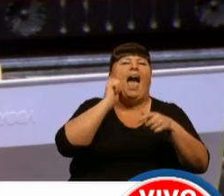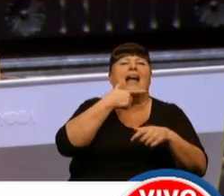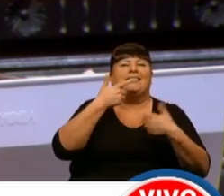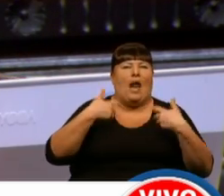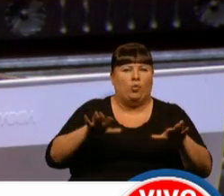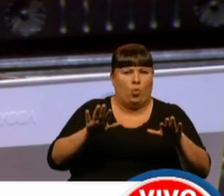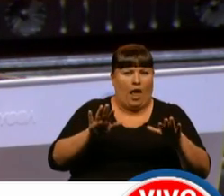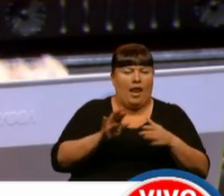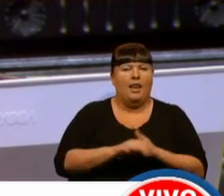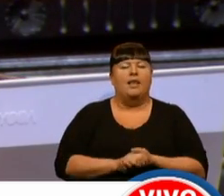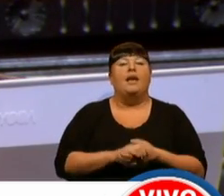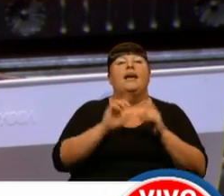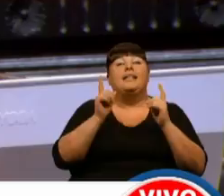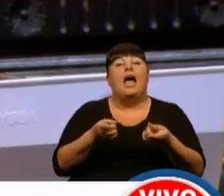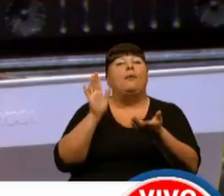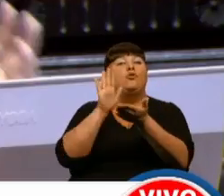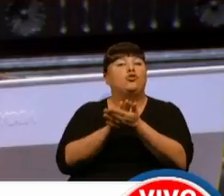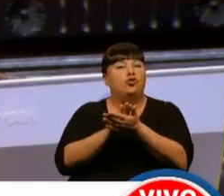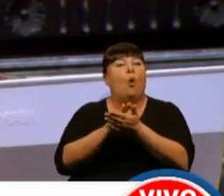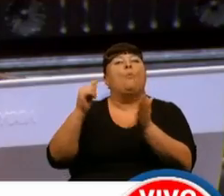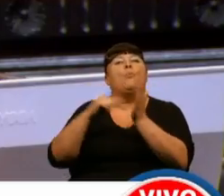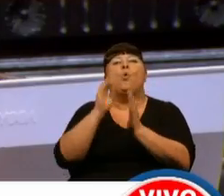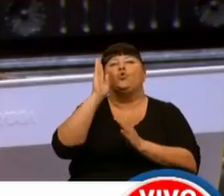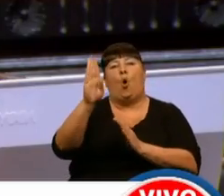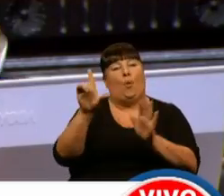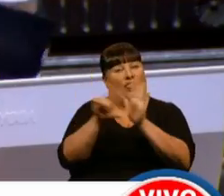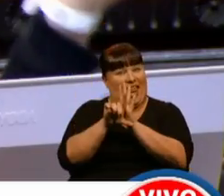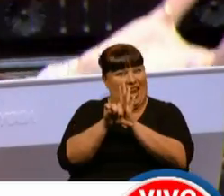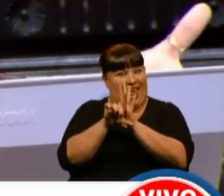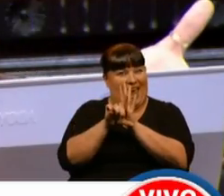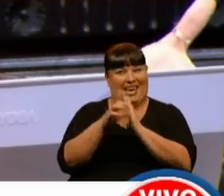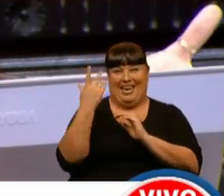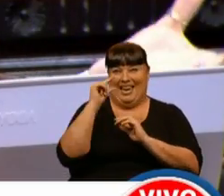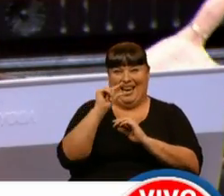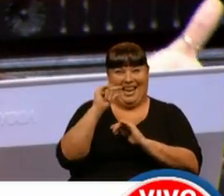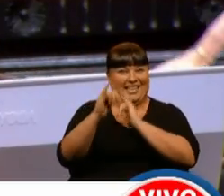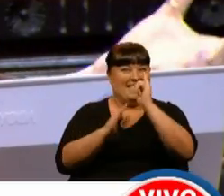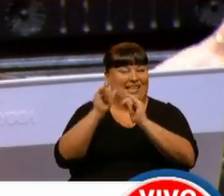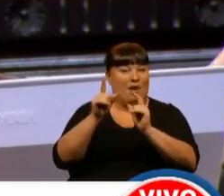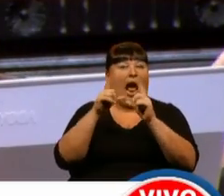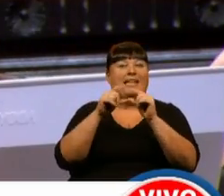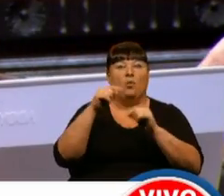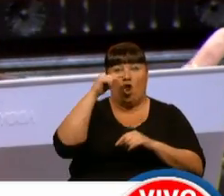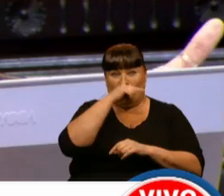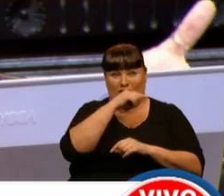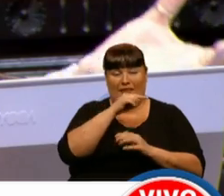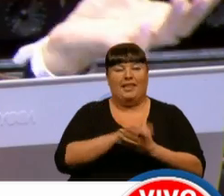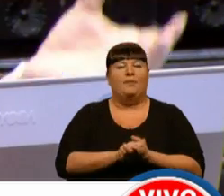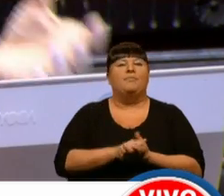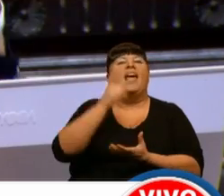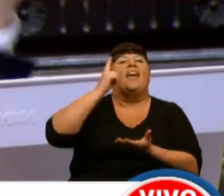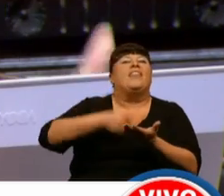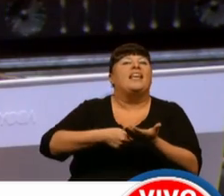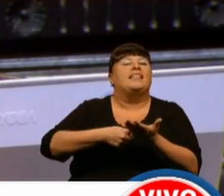y referido al punto b de la ley que es lo que recién estaba anunciando está en el artículo 7 el